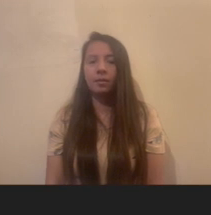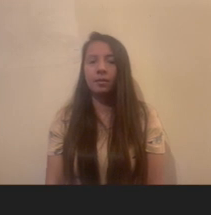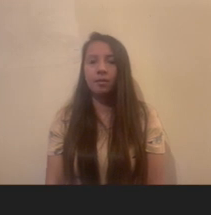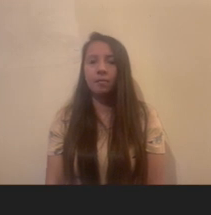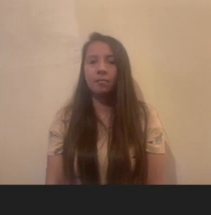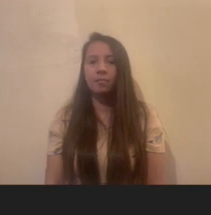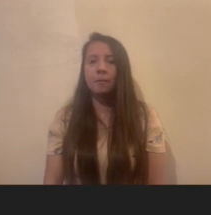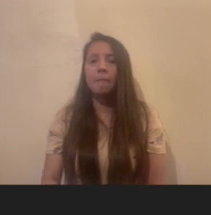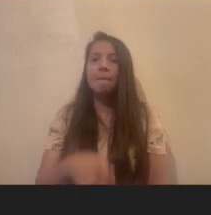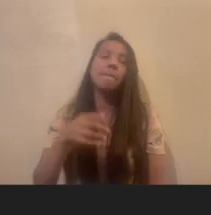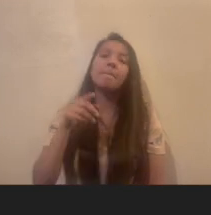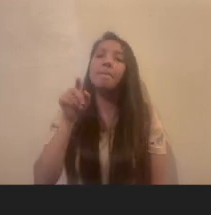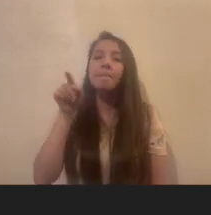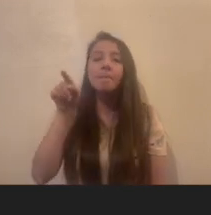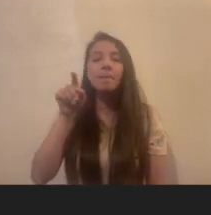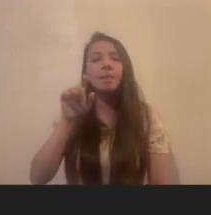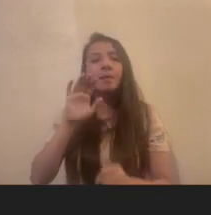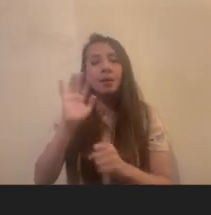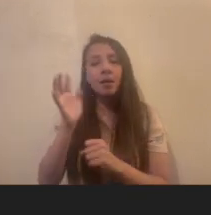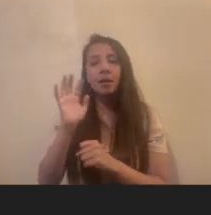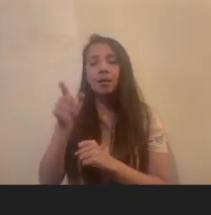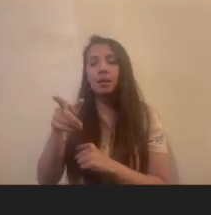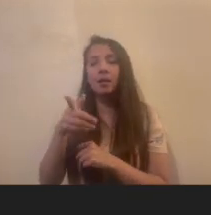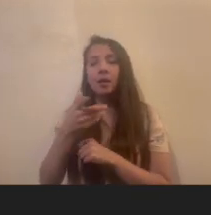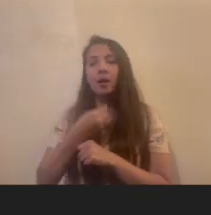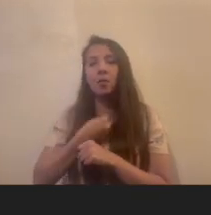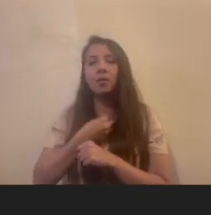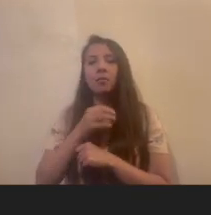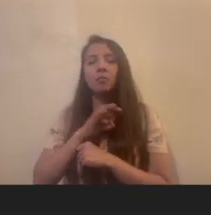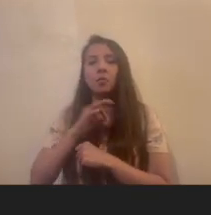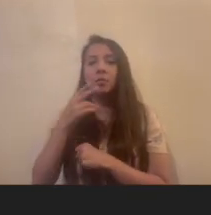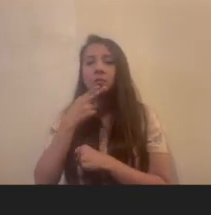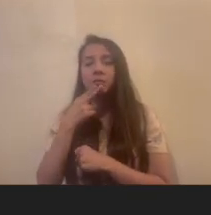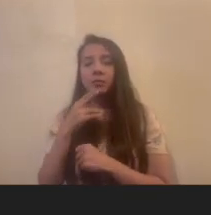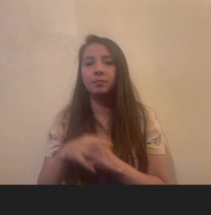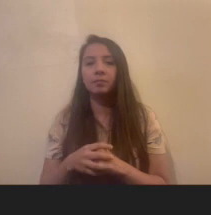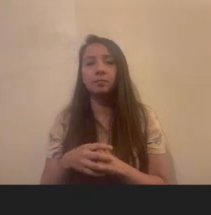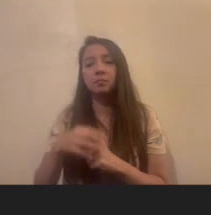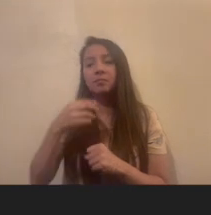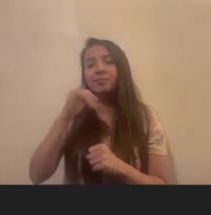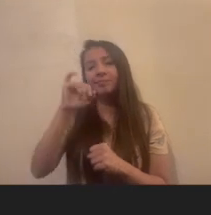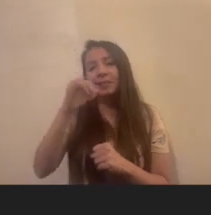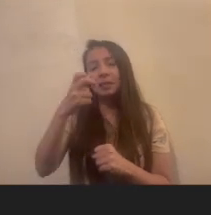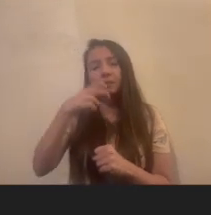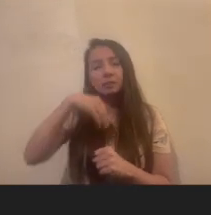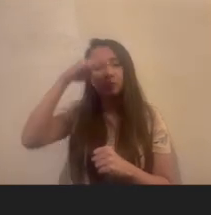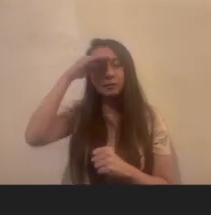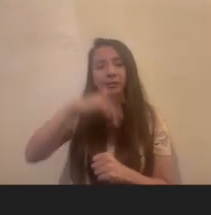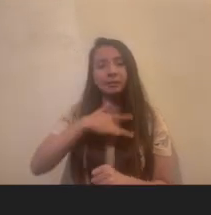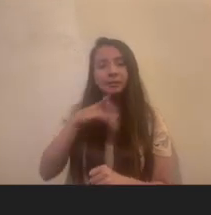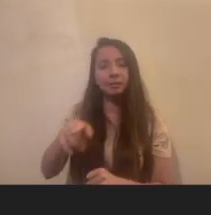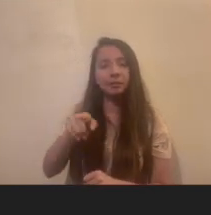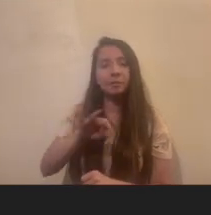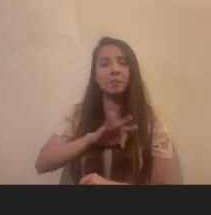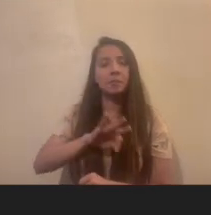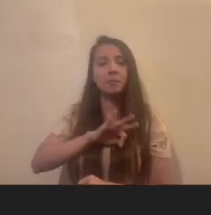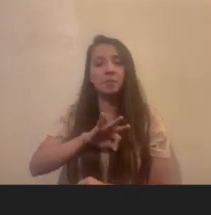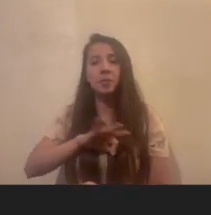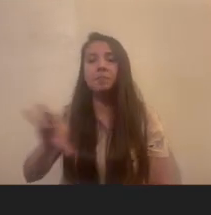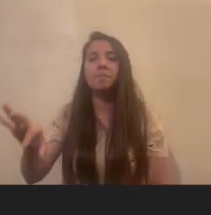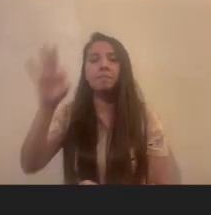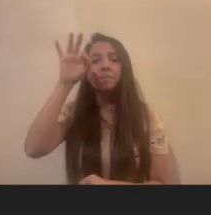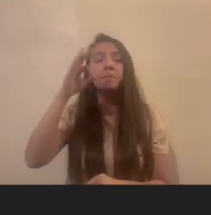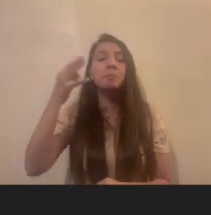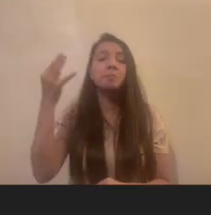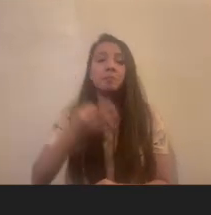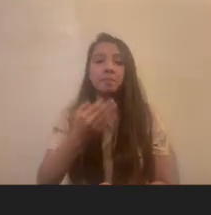Y, o sea, ya tenía razones de resistencia para practicar con ella. Sí, o sea, era Suponíamos. resiliente. Es más,